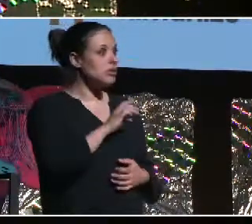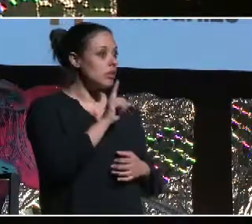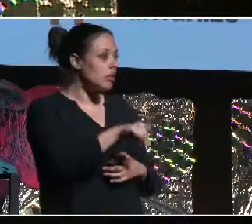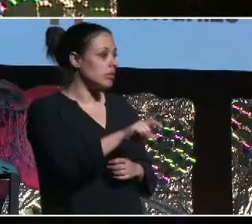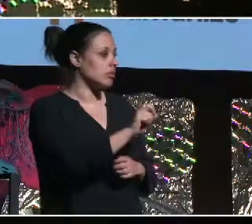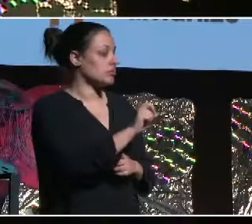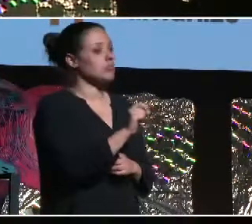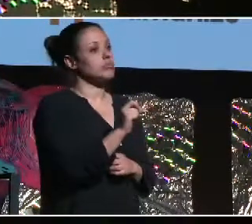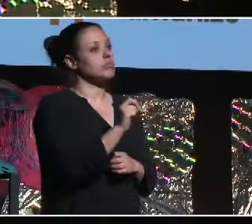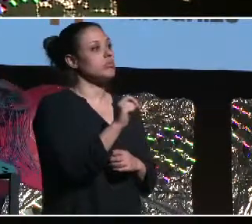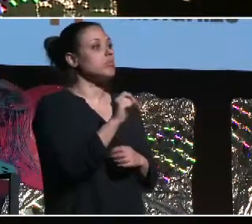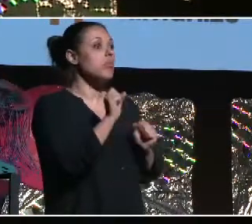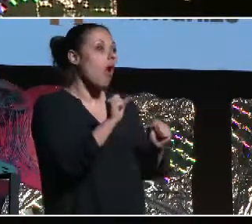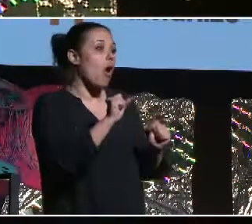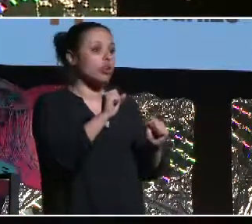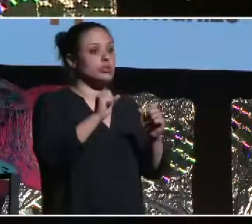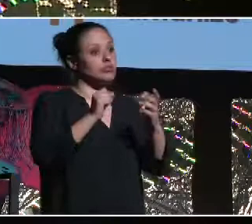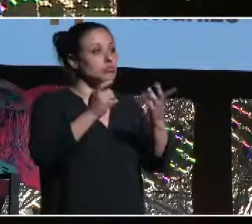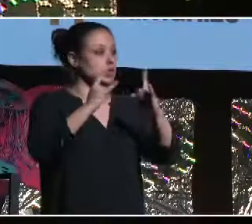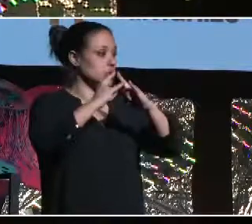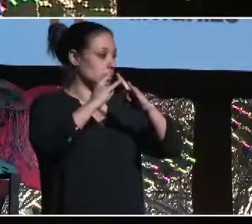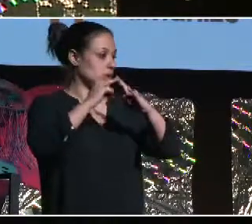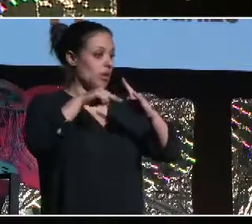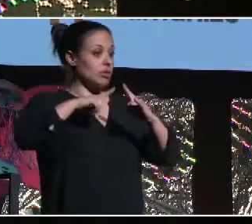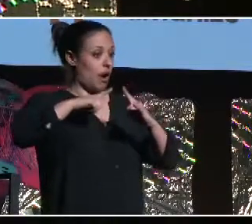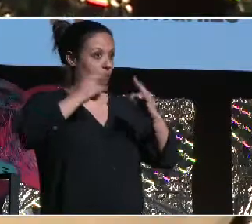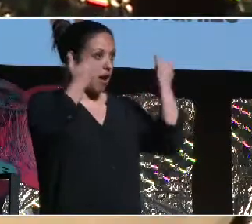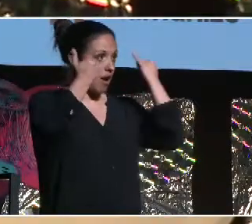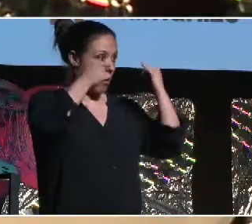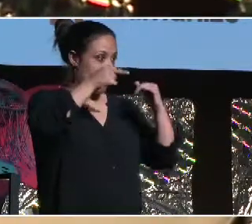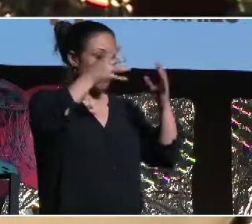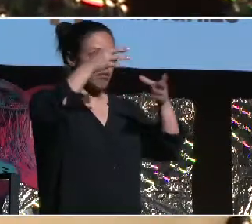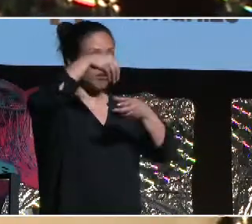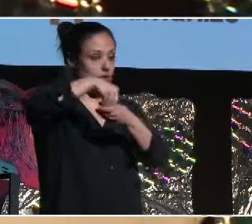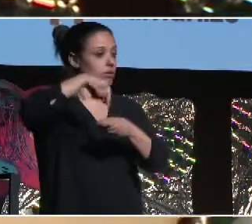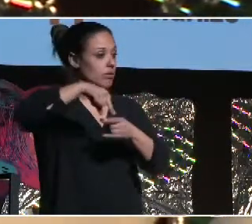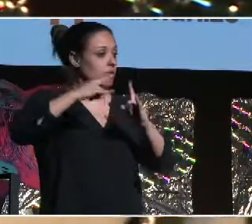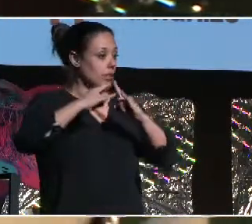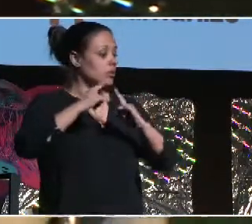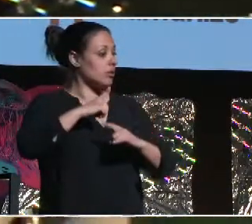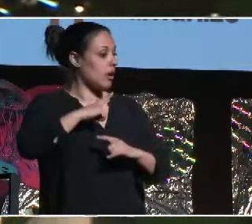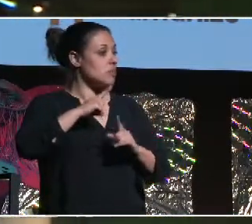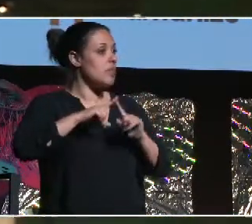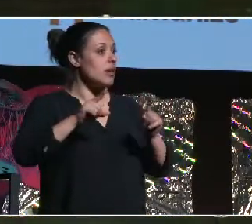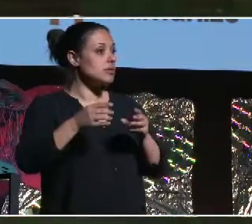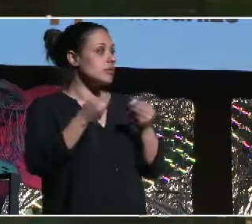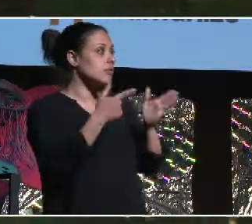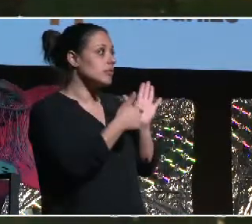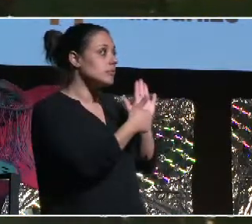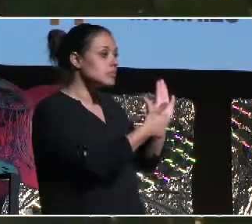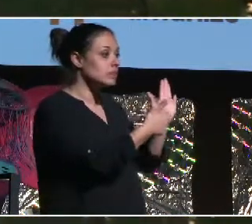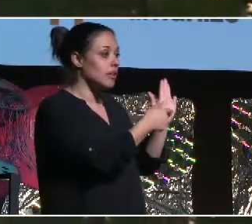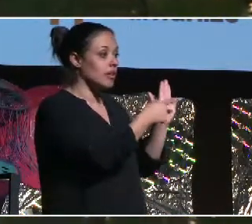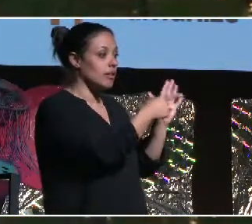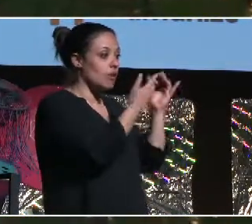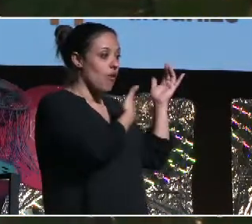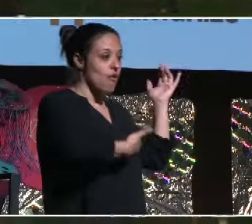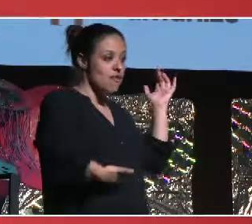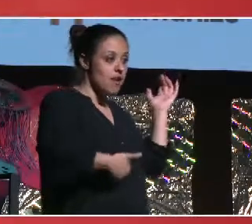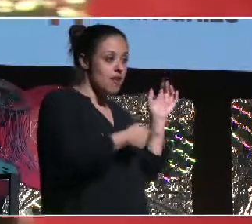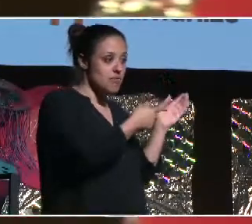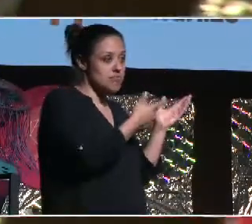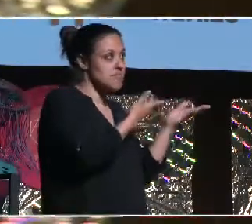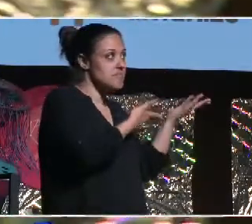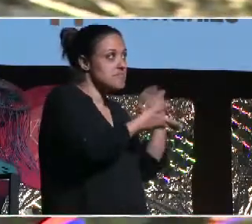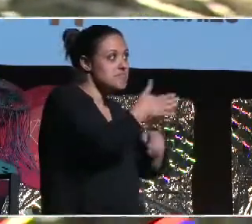presentarlo a gobierno o usarlo para algún otro tipo de objetivo que tuvieran, ¿no? Como poder hacer campañas para concientizar sobre un